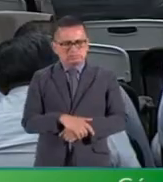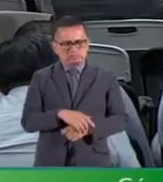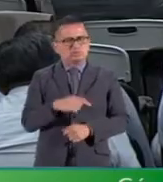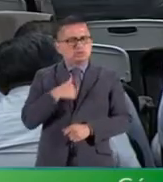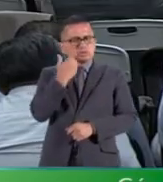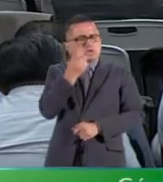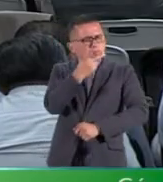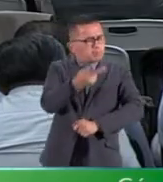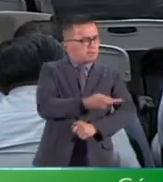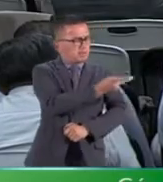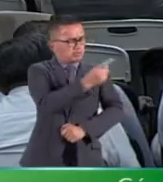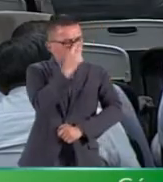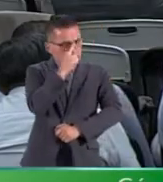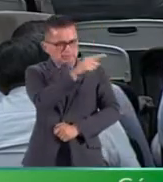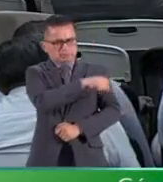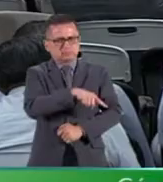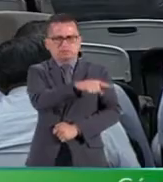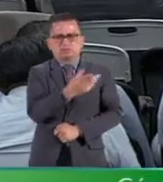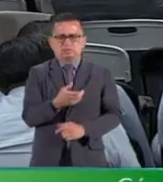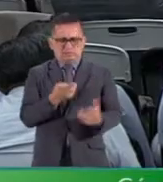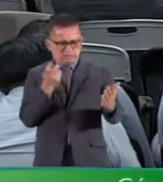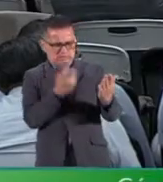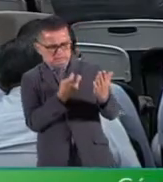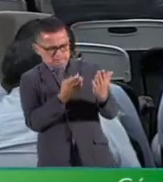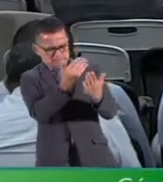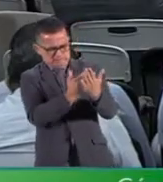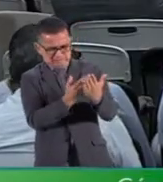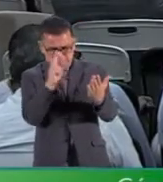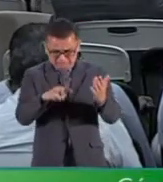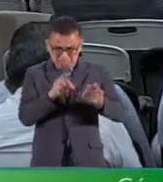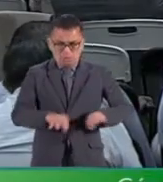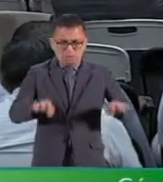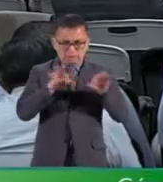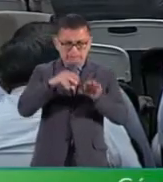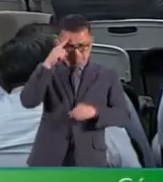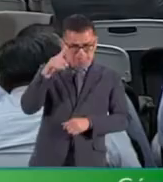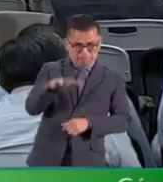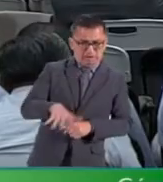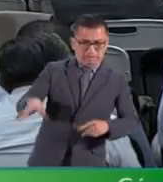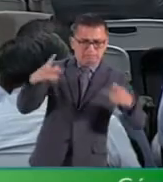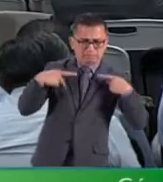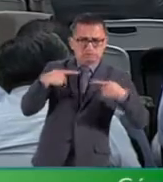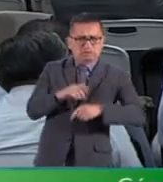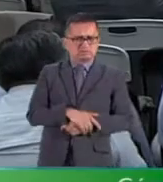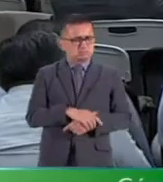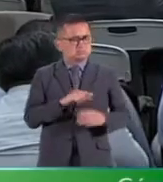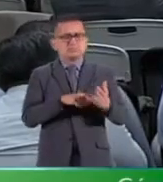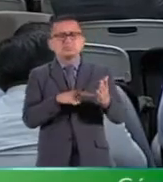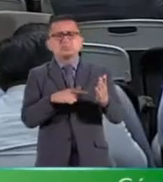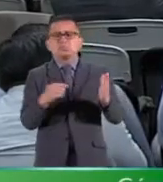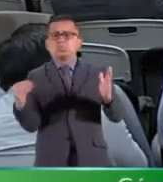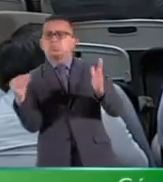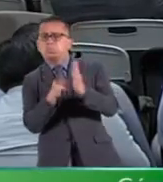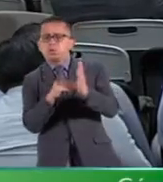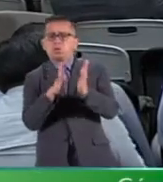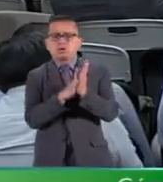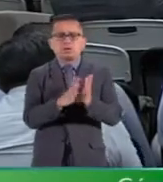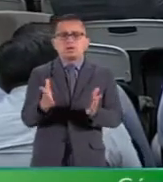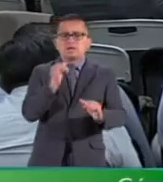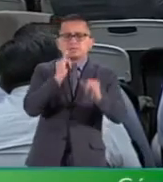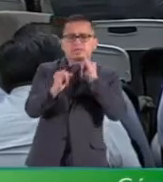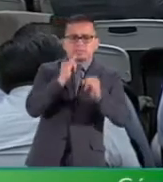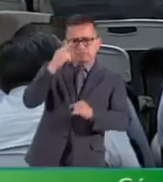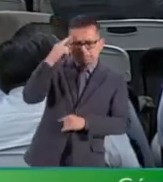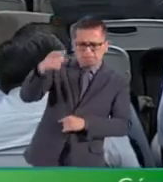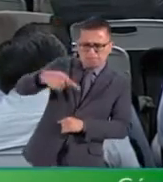para la gente que vienen aquí a decir que representan? ¿En dónde hablan de los traductores de las comunidades indígenas que hoy no tienen